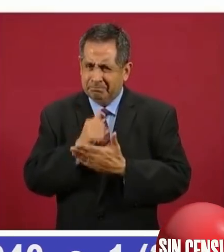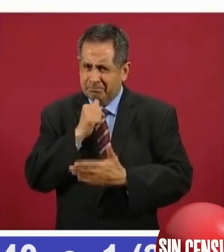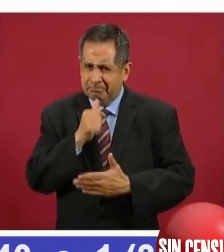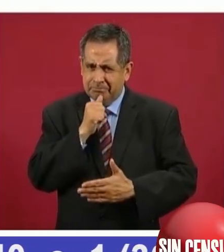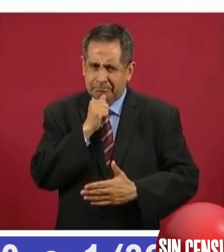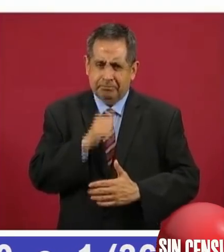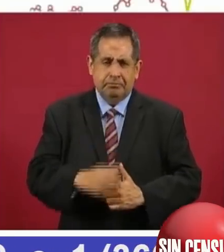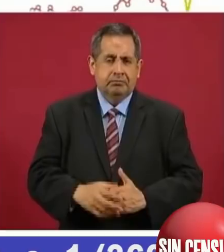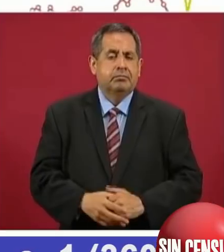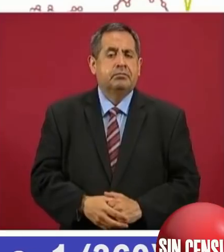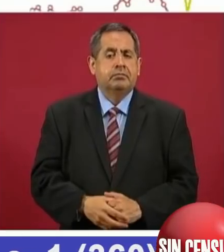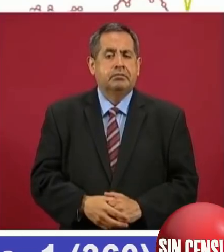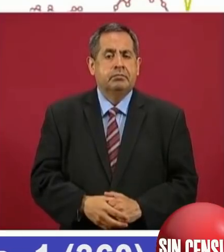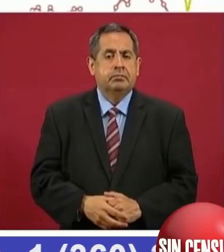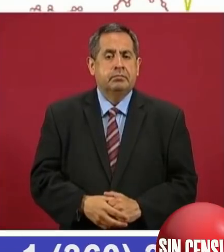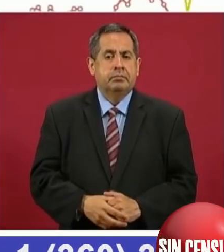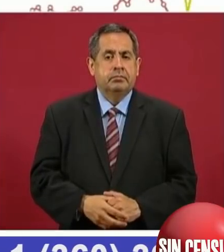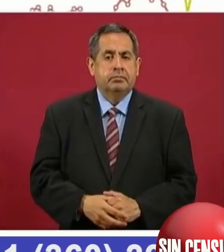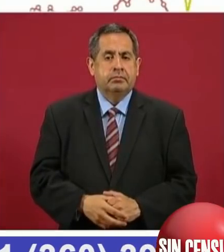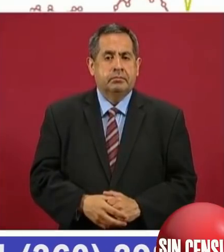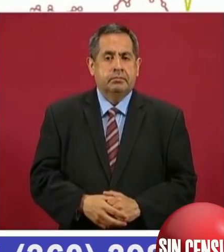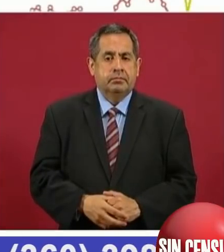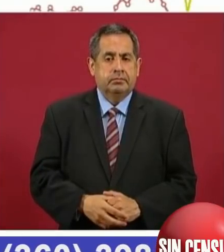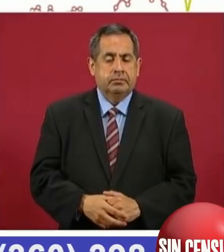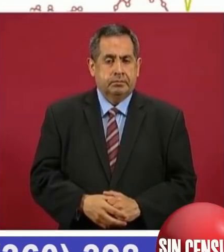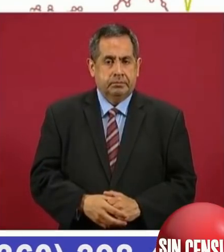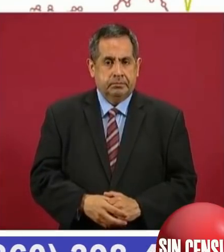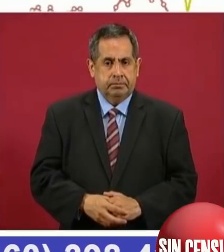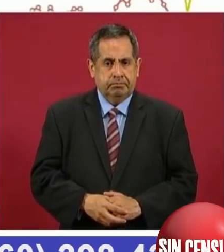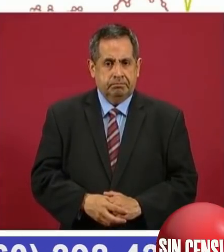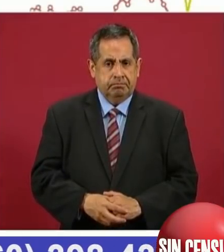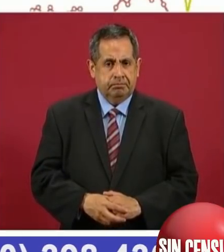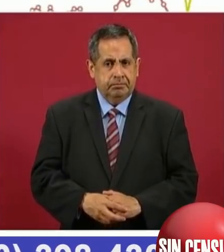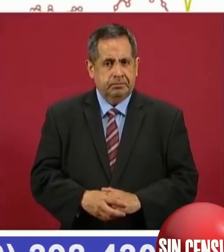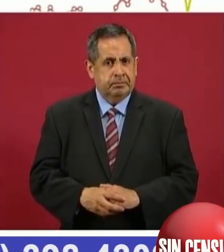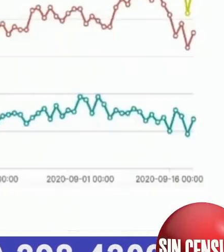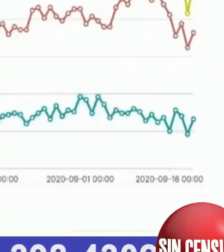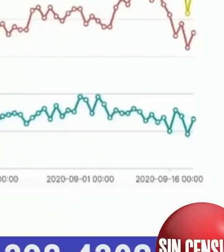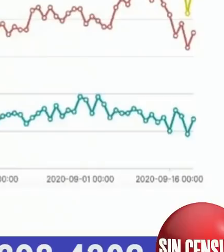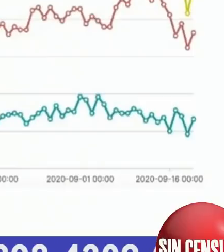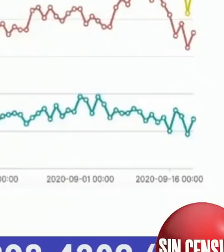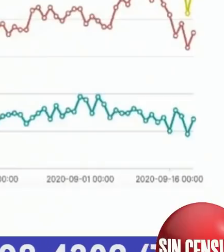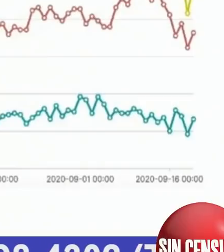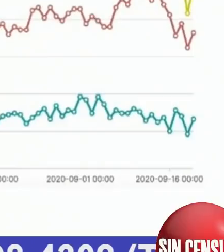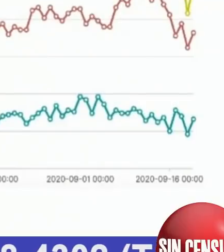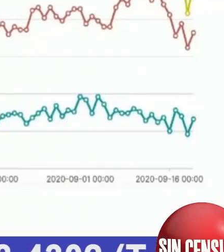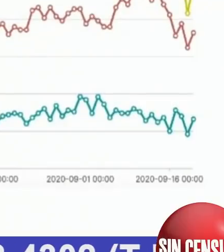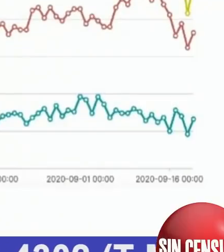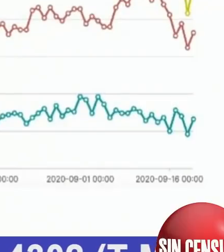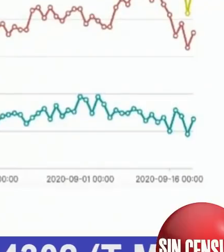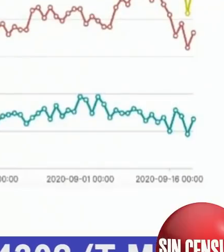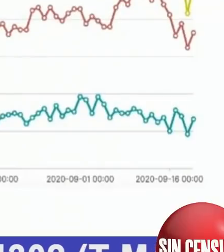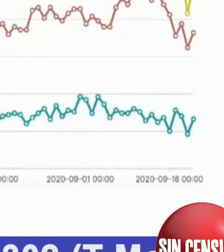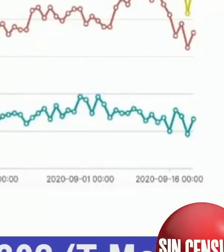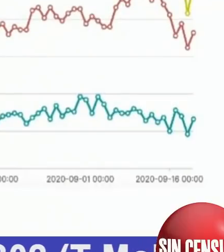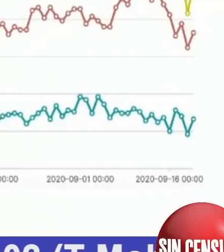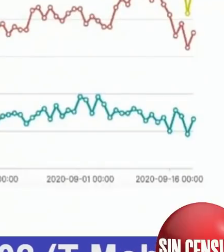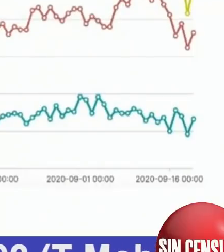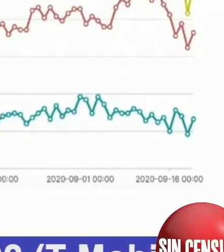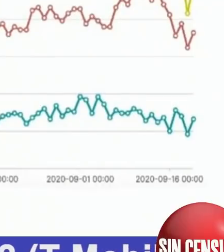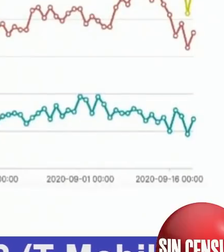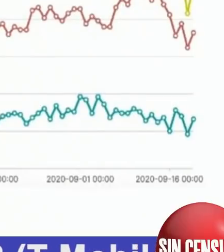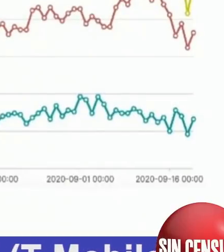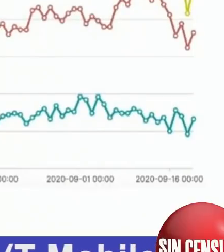siguiente. El Estado de México, que comparte el Valle de México con la Ciudad de México, también tiene esta complejidad en el control